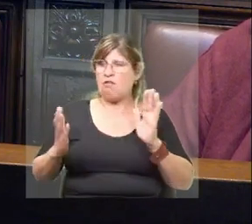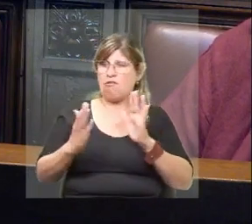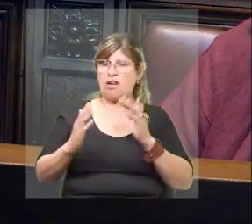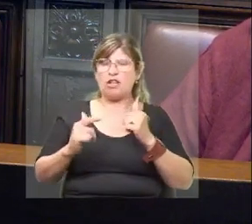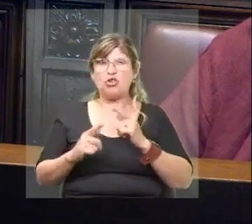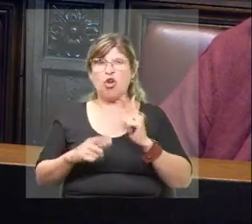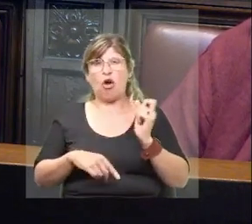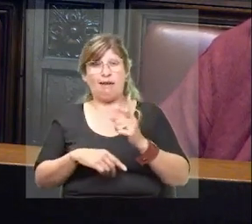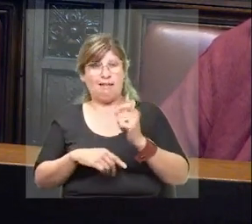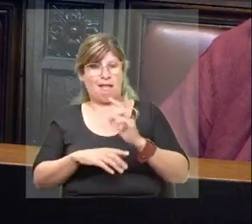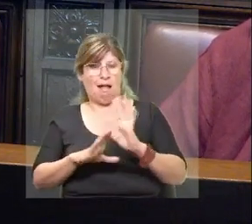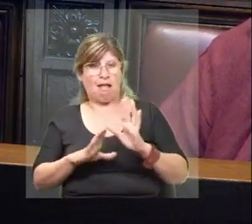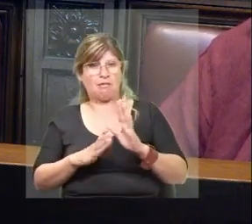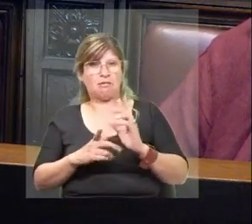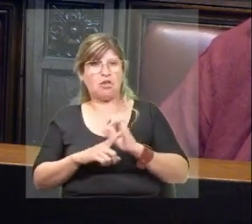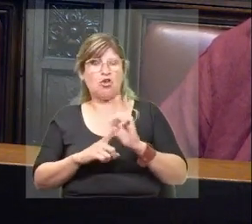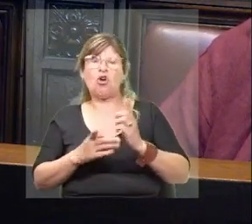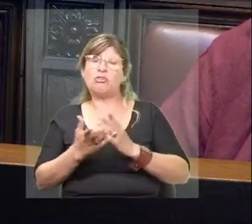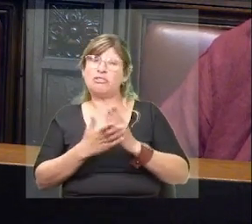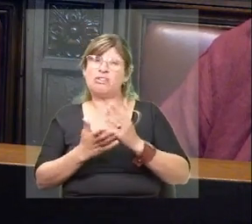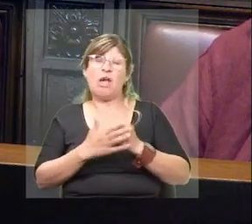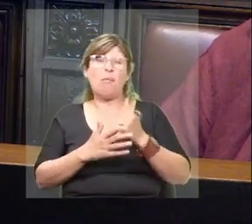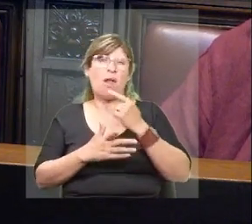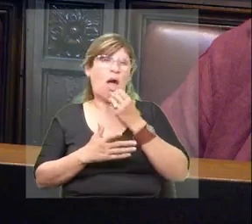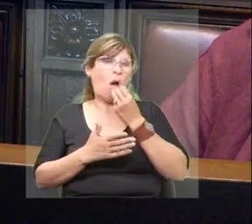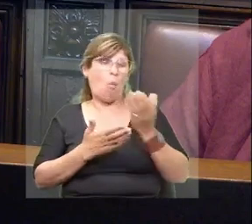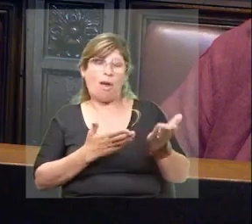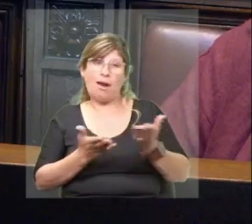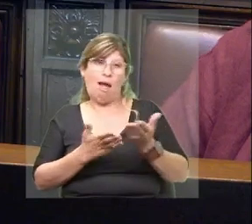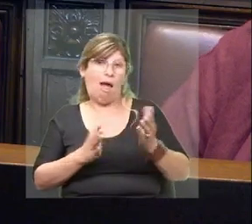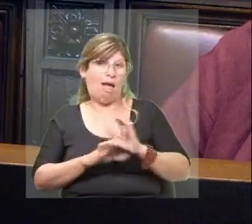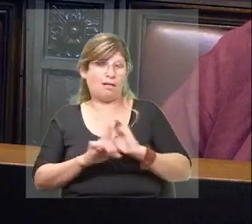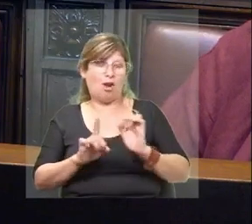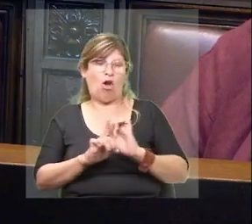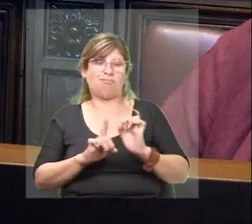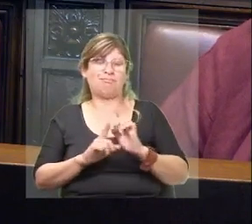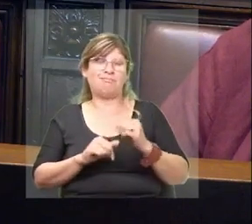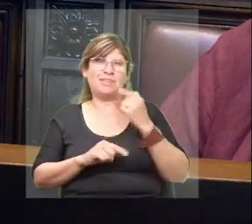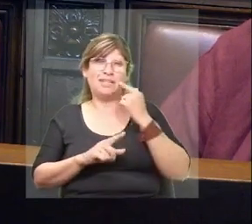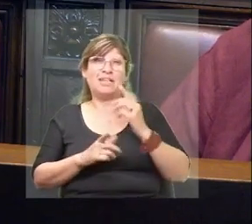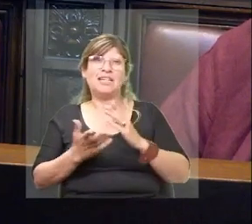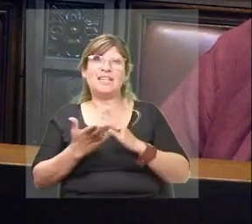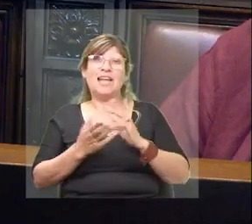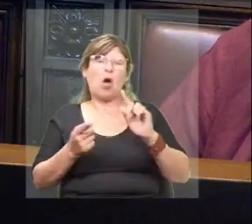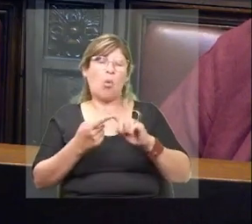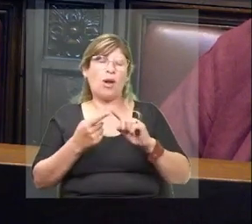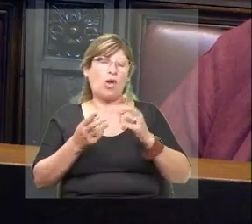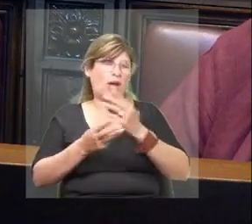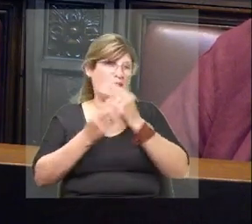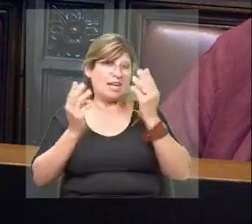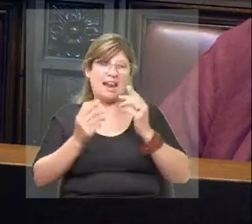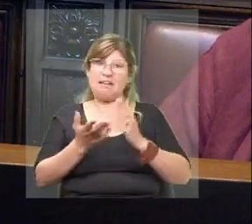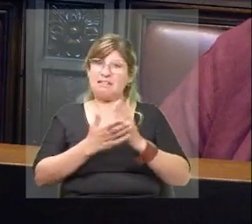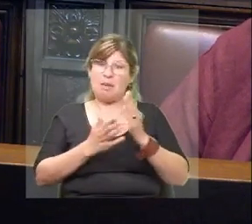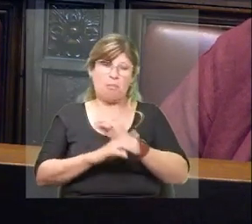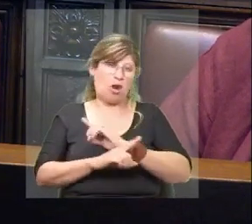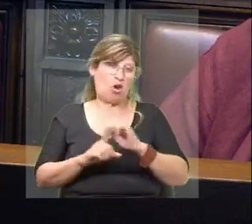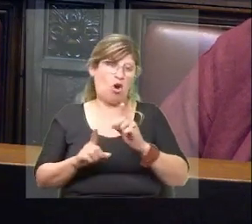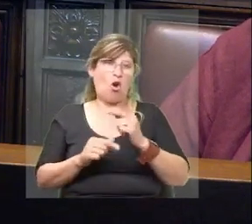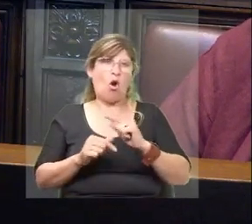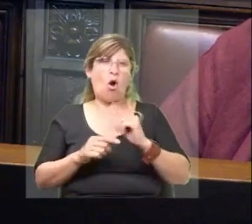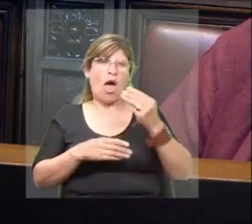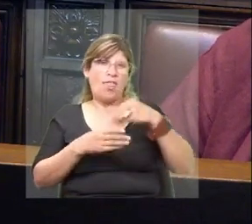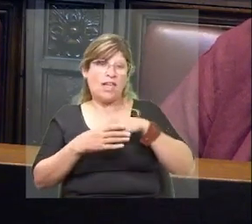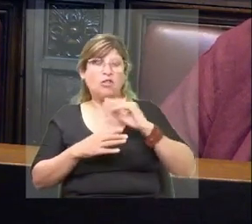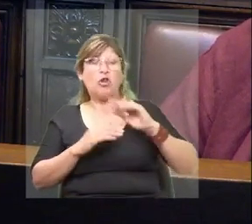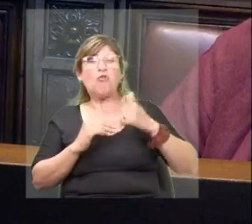siempre tuvo alfombra roja, no siempre tuvo acuerdos generales, fuera y dentro del Frente